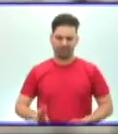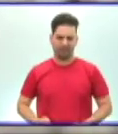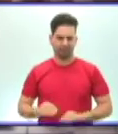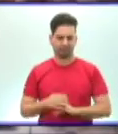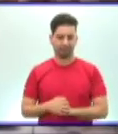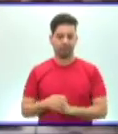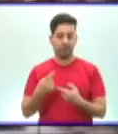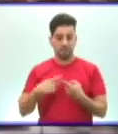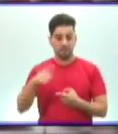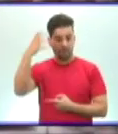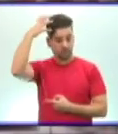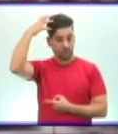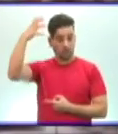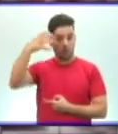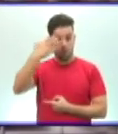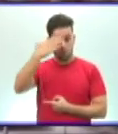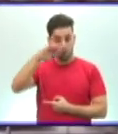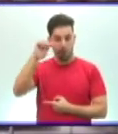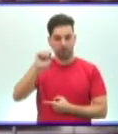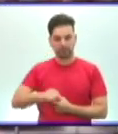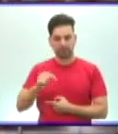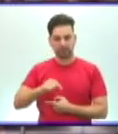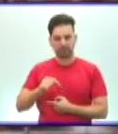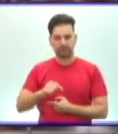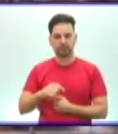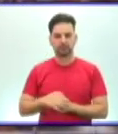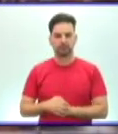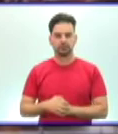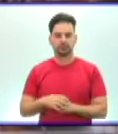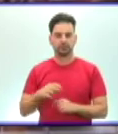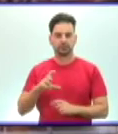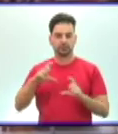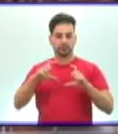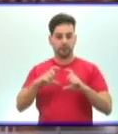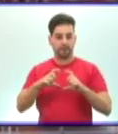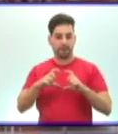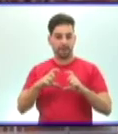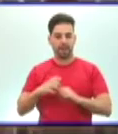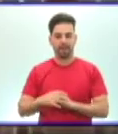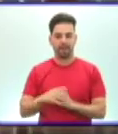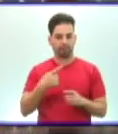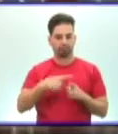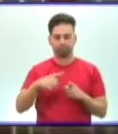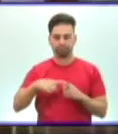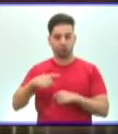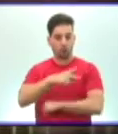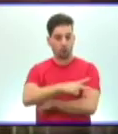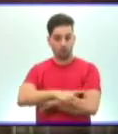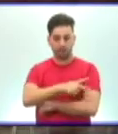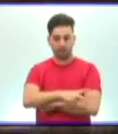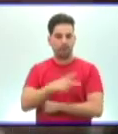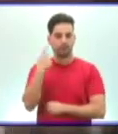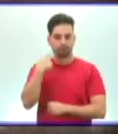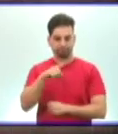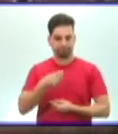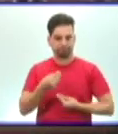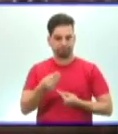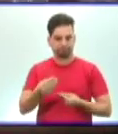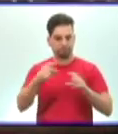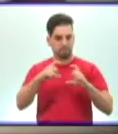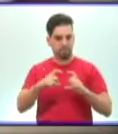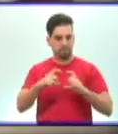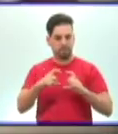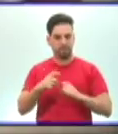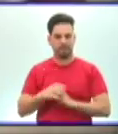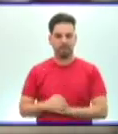Finlay. La Universidad de Filadelfia le otorgó ad honorem el doctorado en leyes. La Escuela de Medicina Tropical de